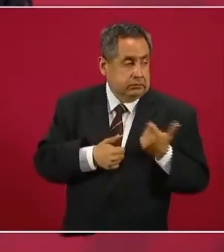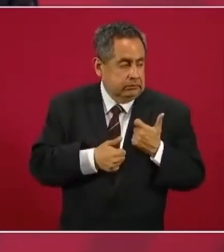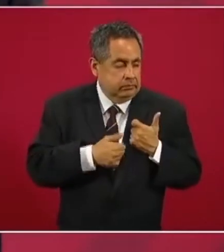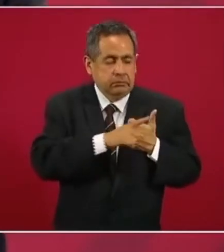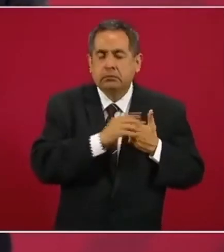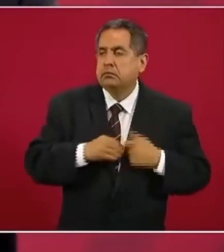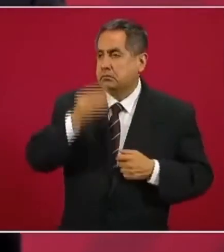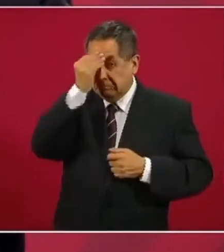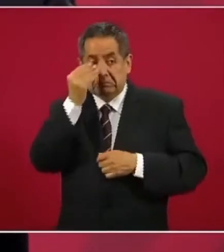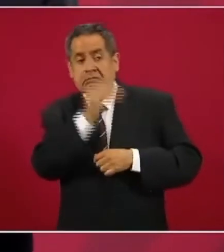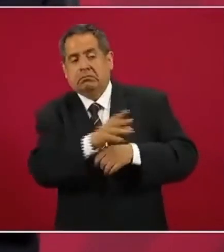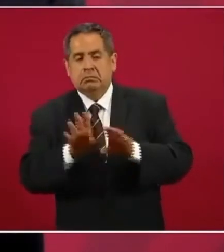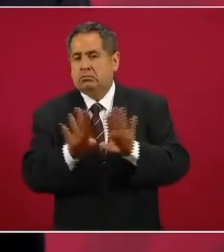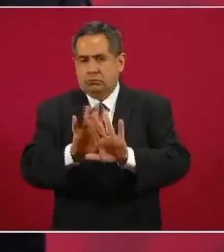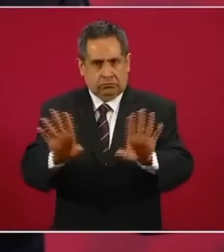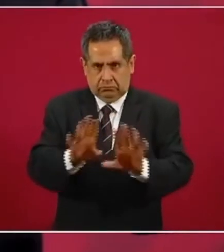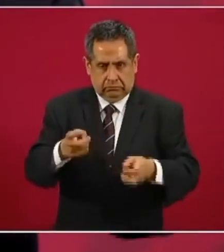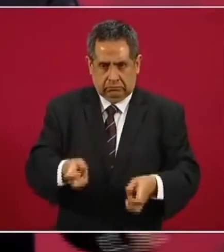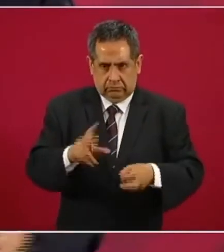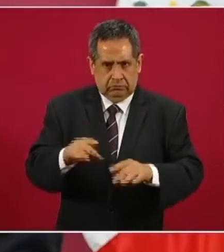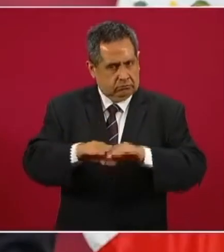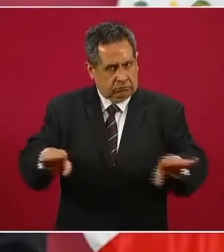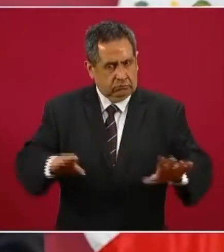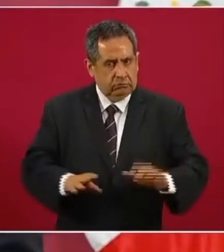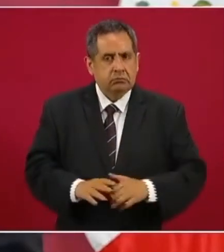no, aquí no va a ser para eso.